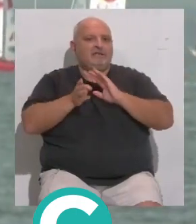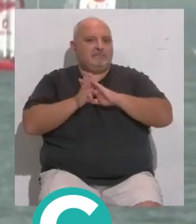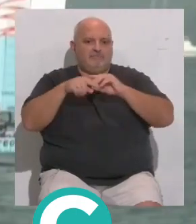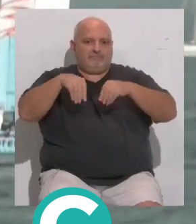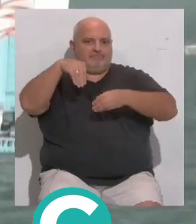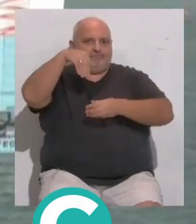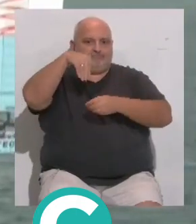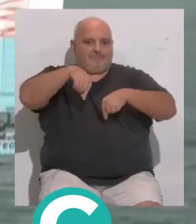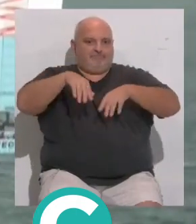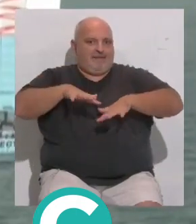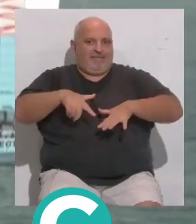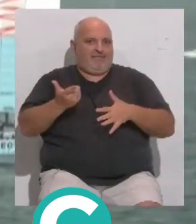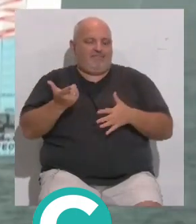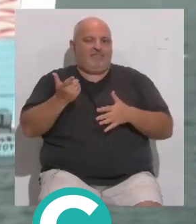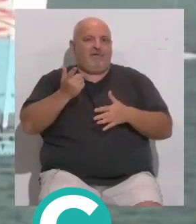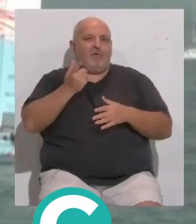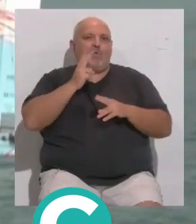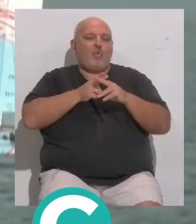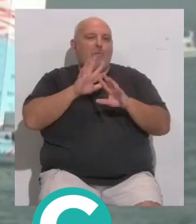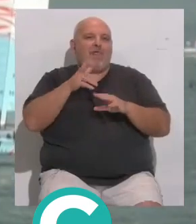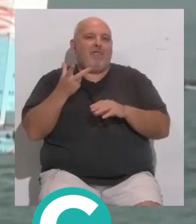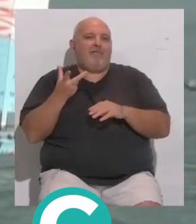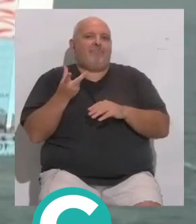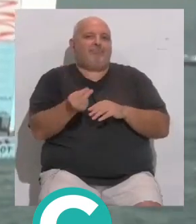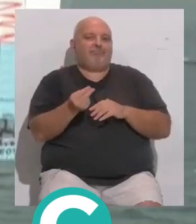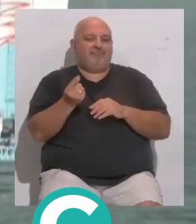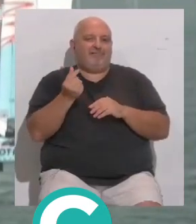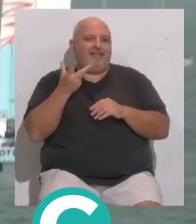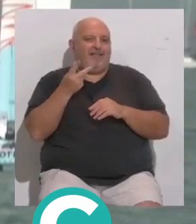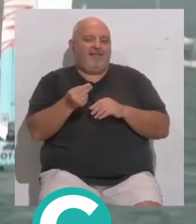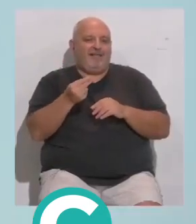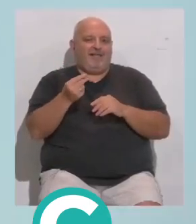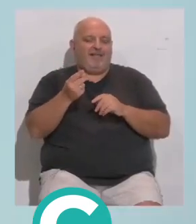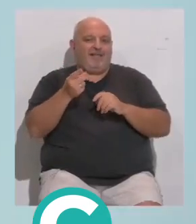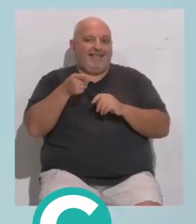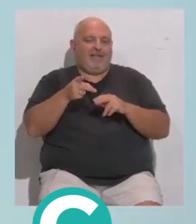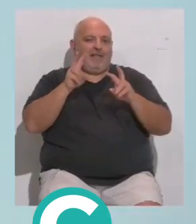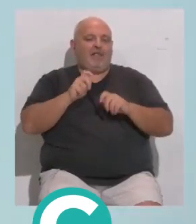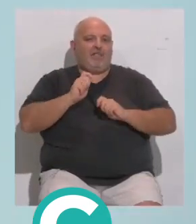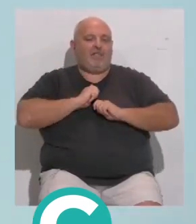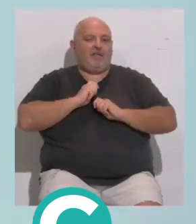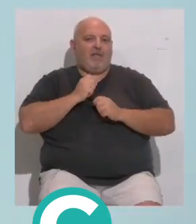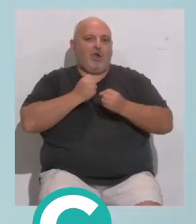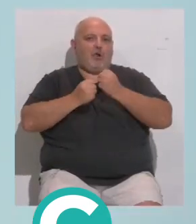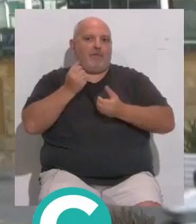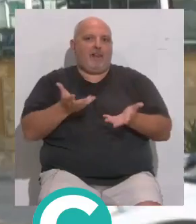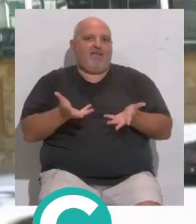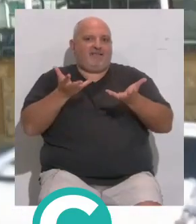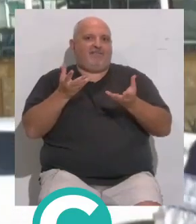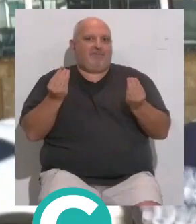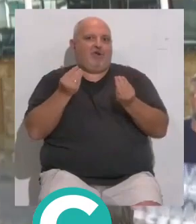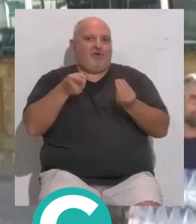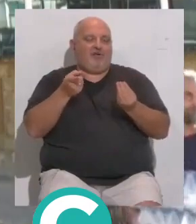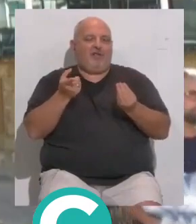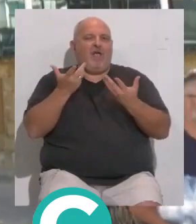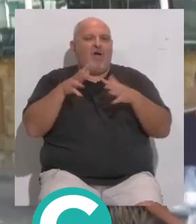aquí. Luego es como si nos hicieran una transfusión, no de sangre, de dinero, y eso nos levanta la economía de la ciudad. Sin embargo, y